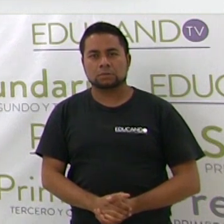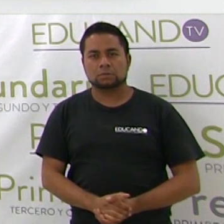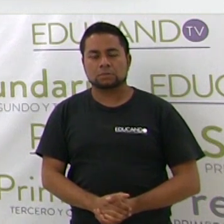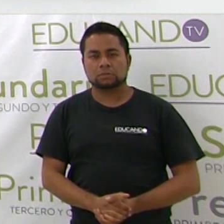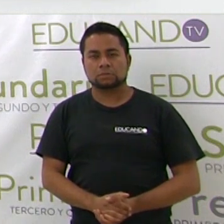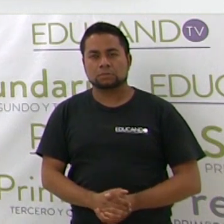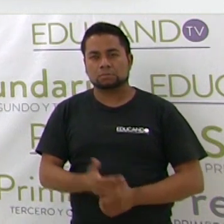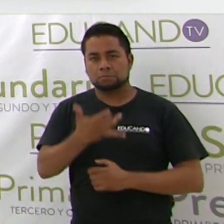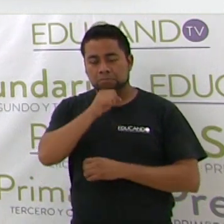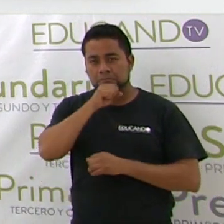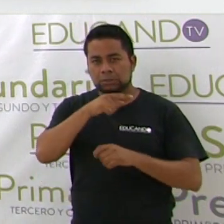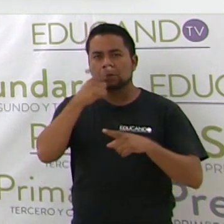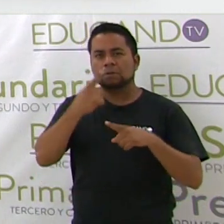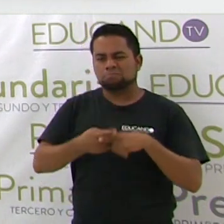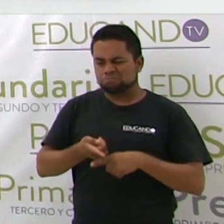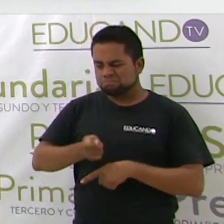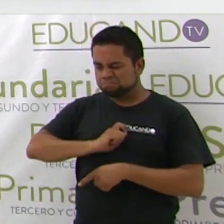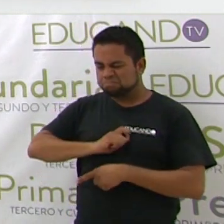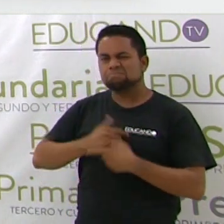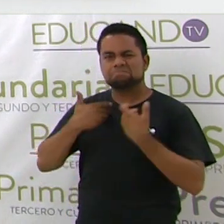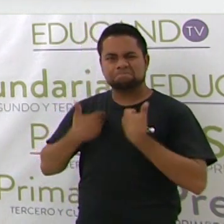y quiénes somos.